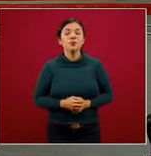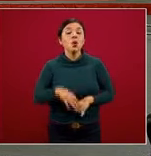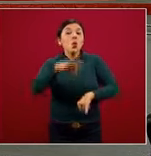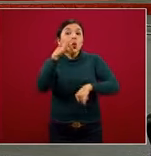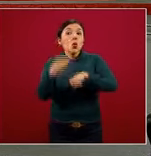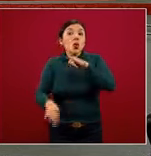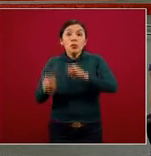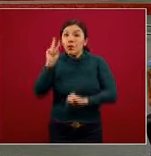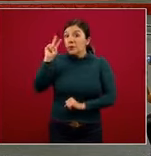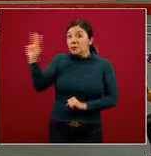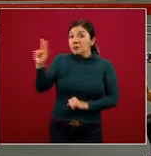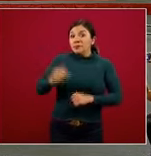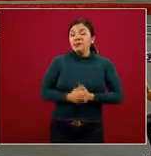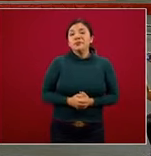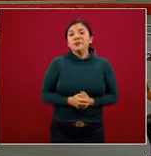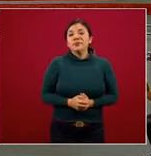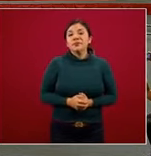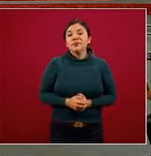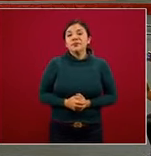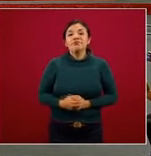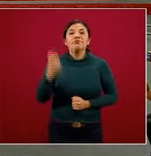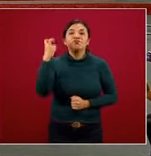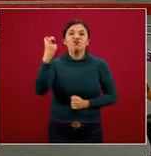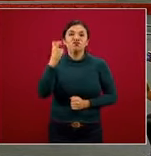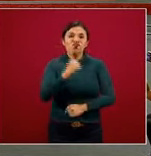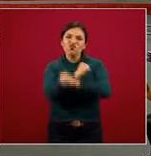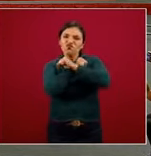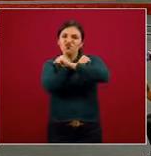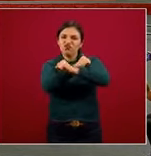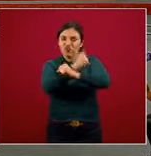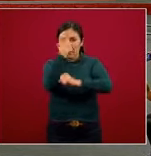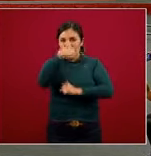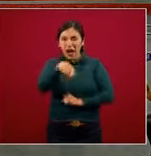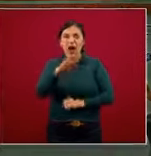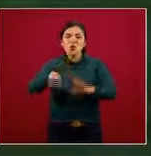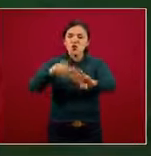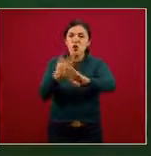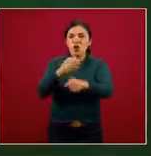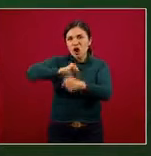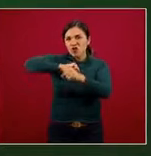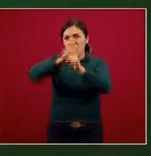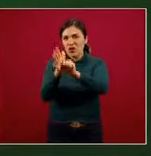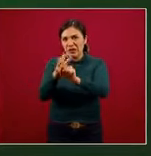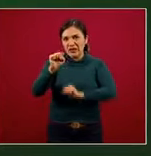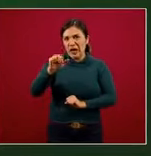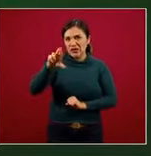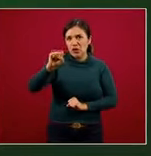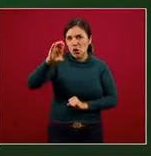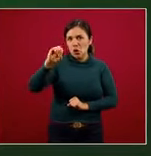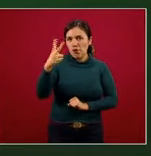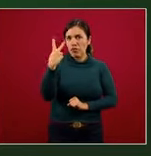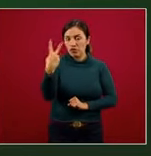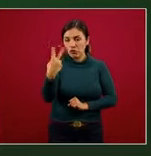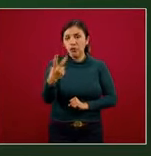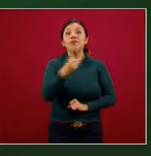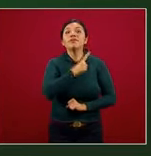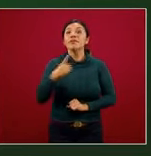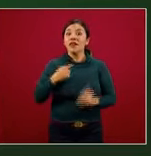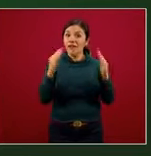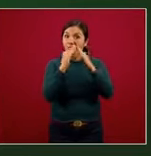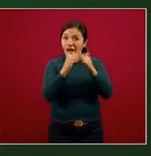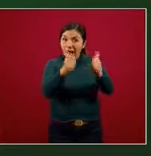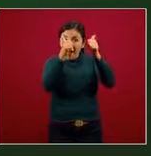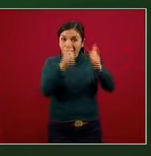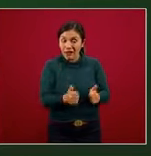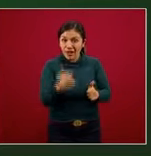Finalmente, este es el Escuadrón de la Salud contra el virus SARS-CoV-2. Hay que guardarnos en